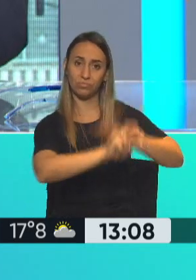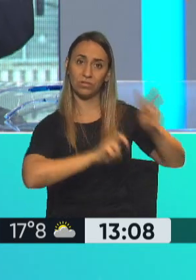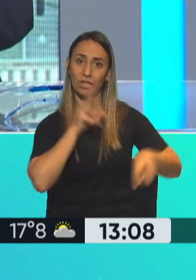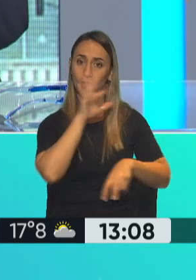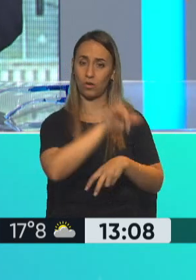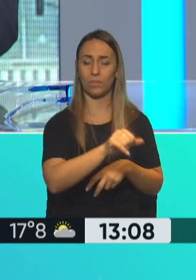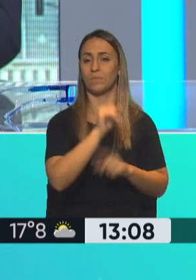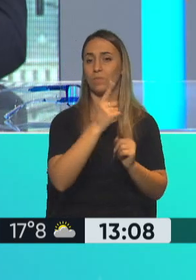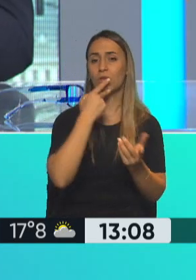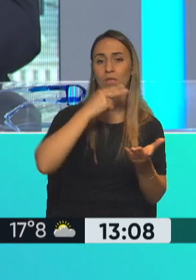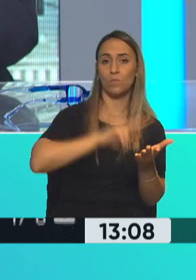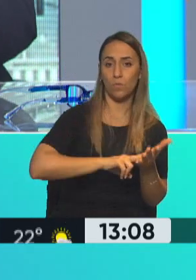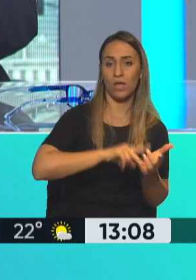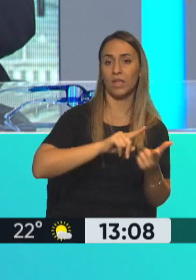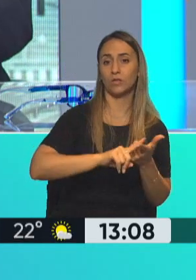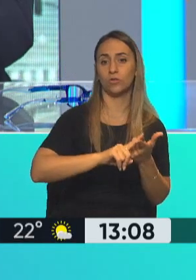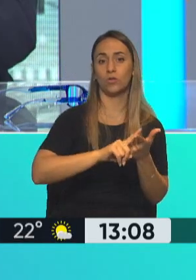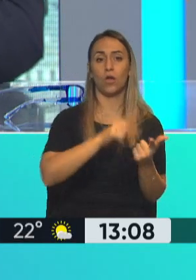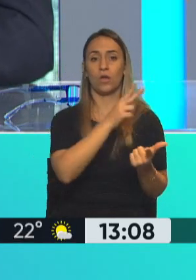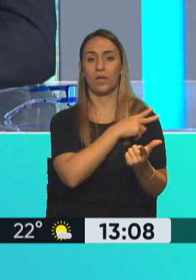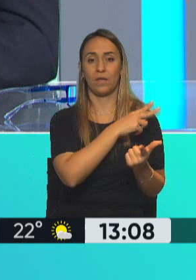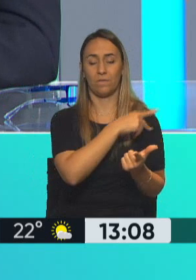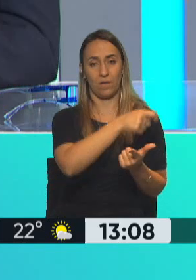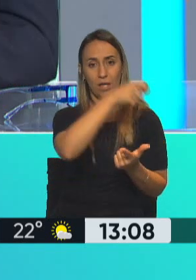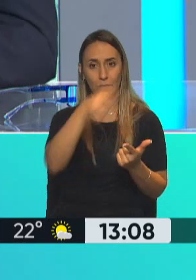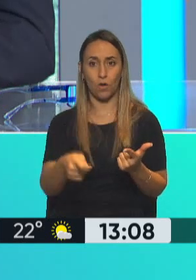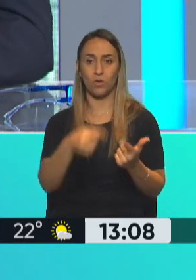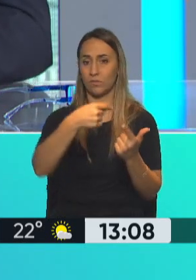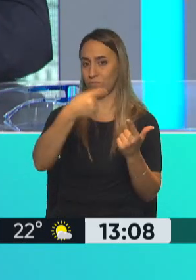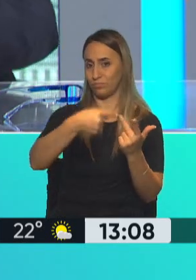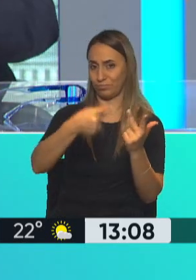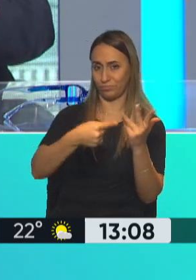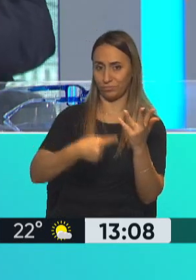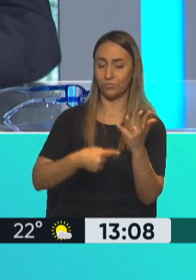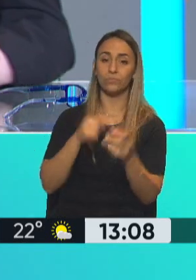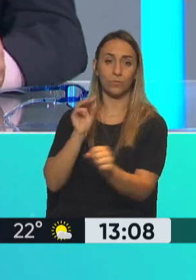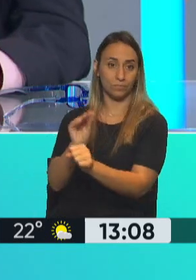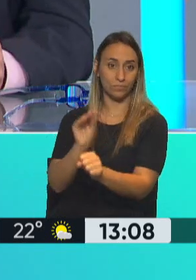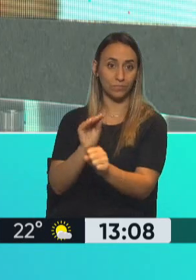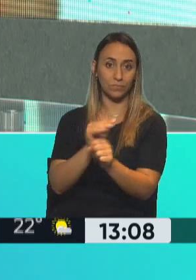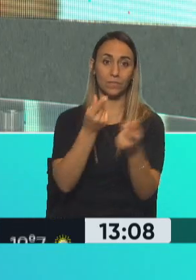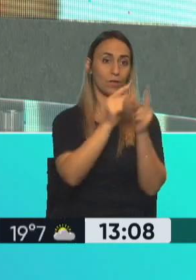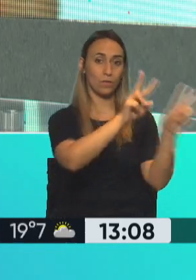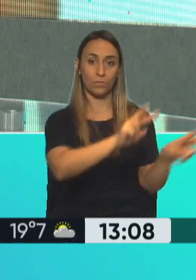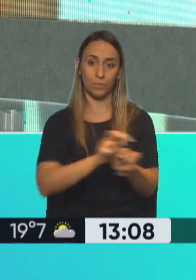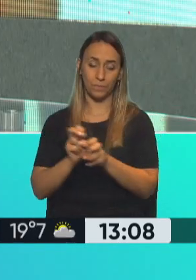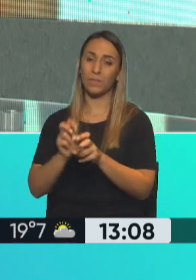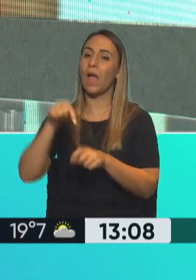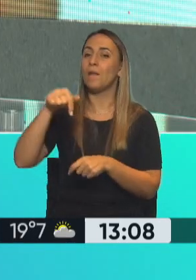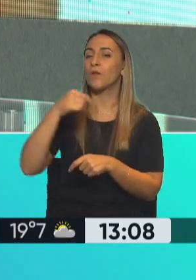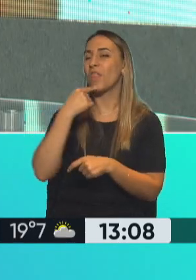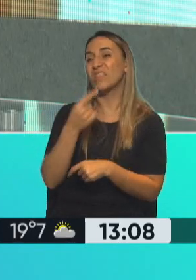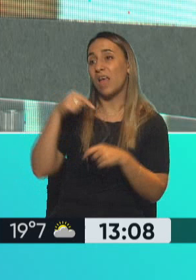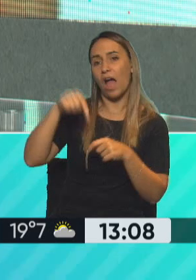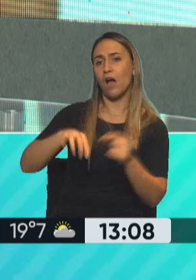de impuestos, aportes patronales, etcétera, que son los que sustentan esto. Claro, el planteo era que si bien no lo afectaba ahora, lo podía afectar en el